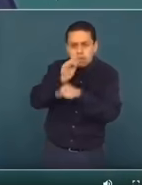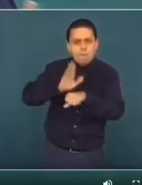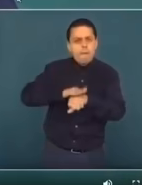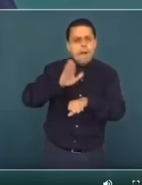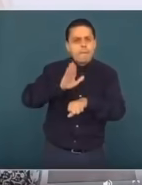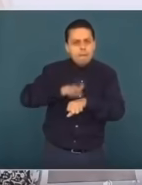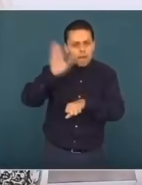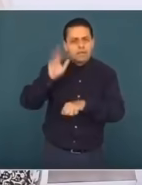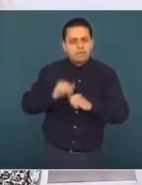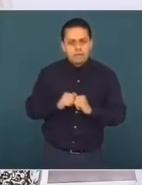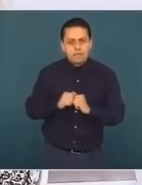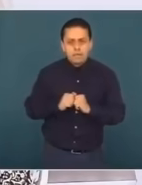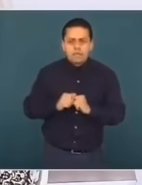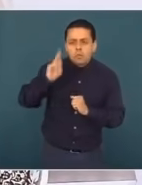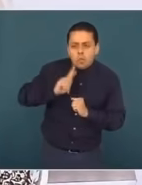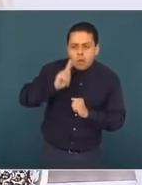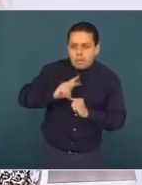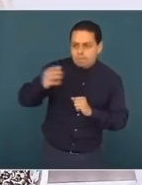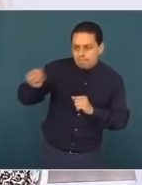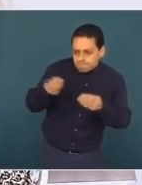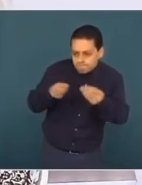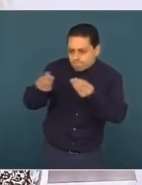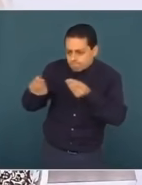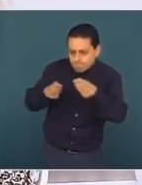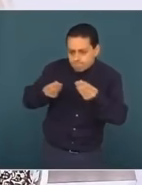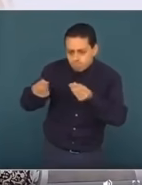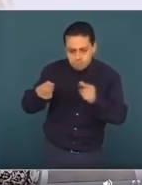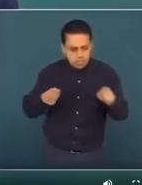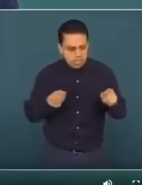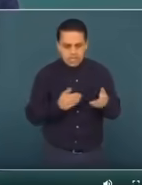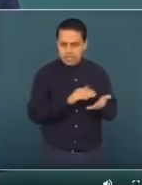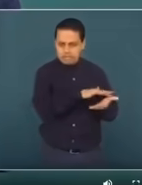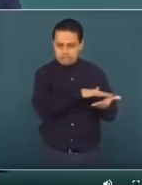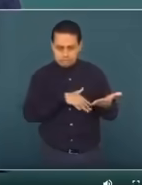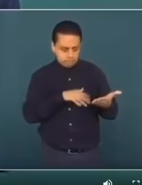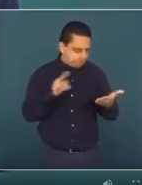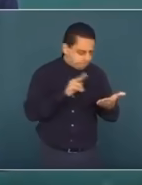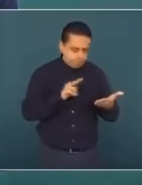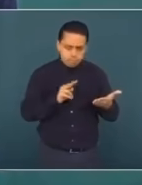pues todas las pruebas que ahí se